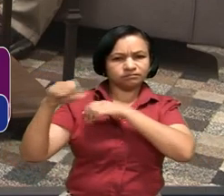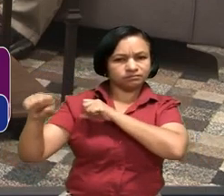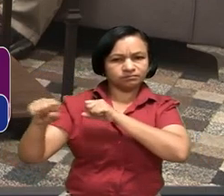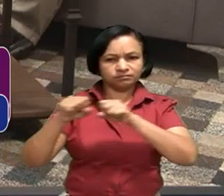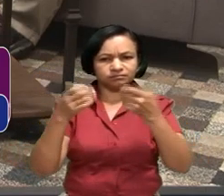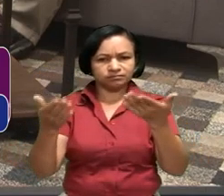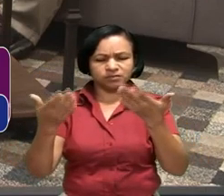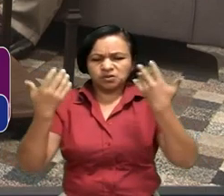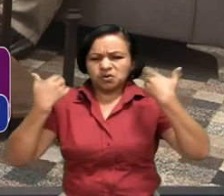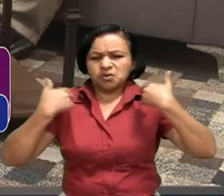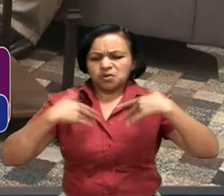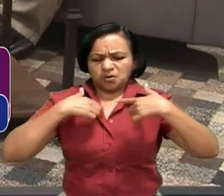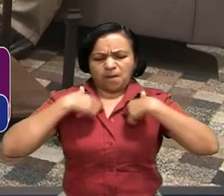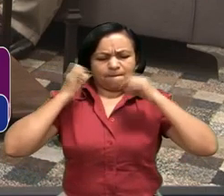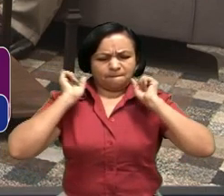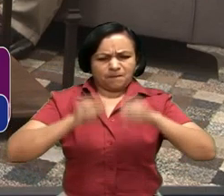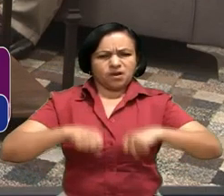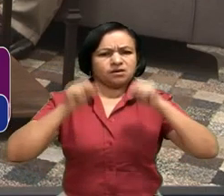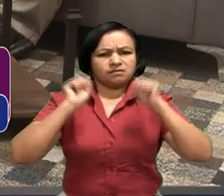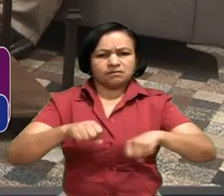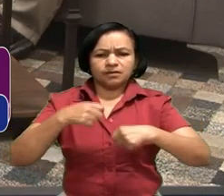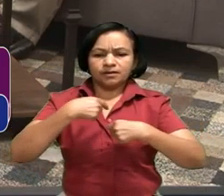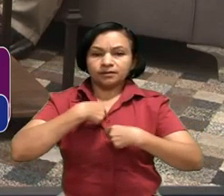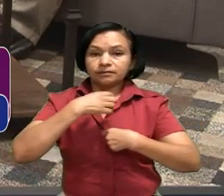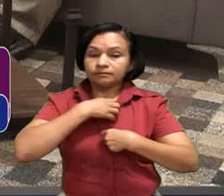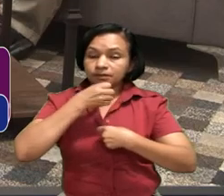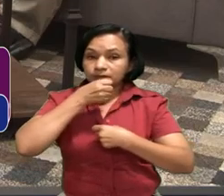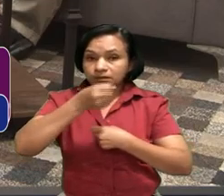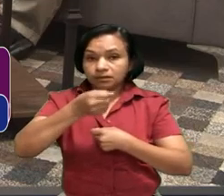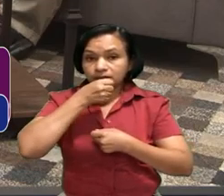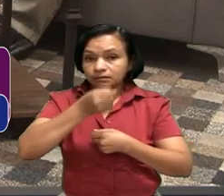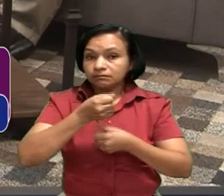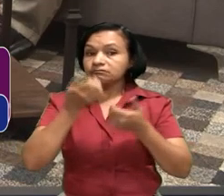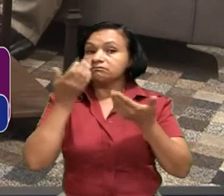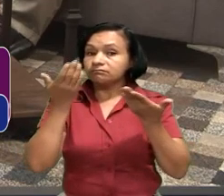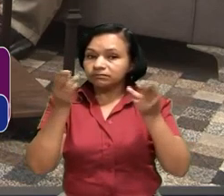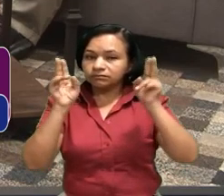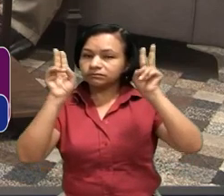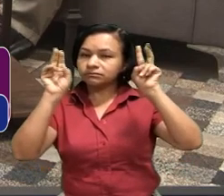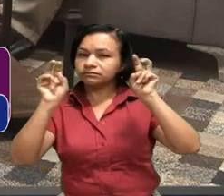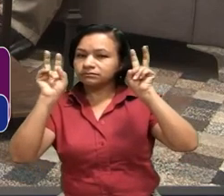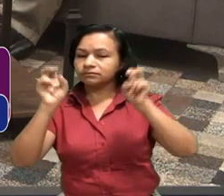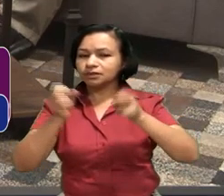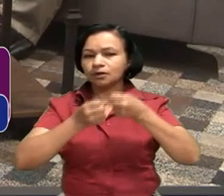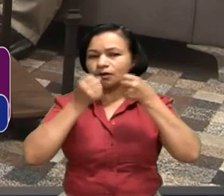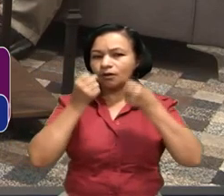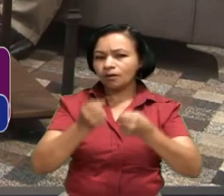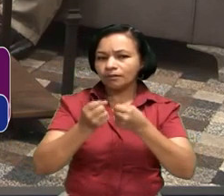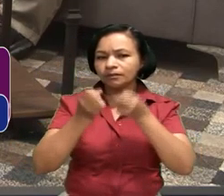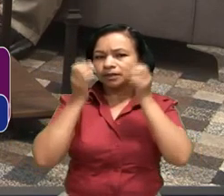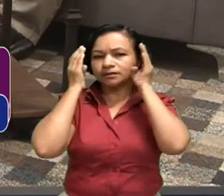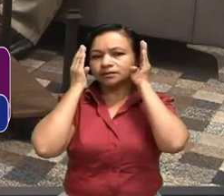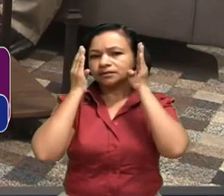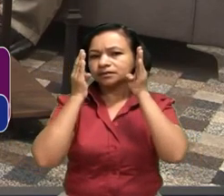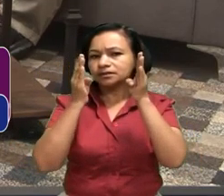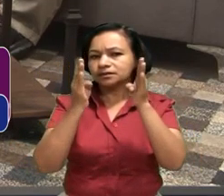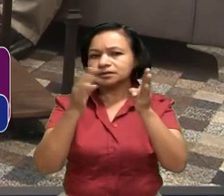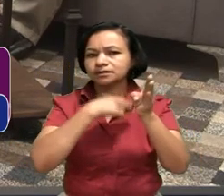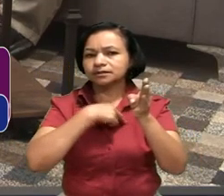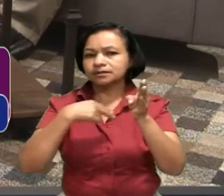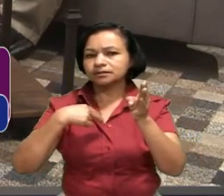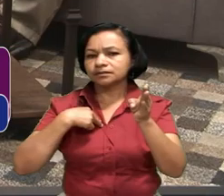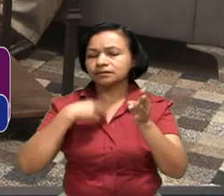cualquier cosa y que por el supuesto de que somos hombres que nos dedicamos a tratar de